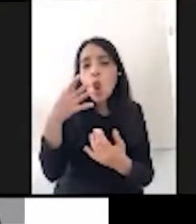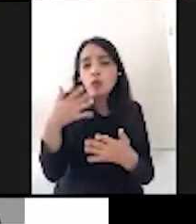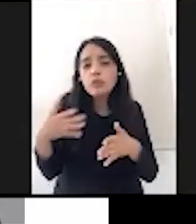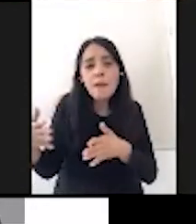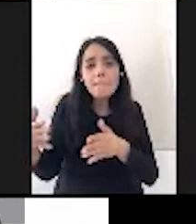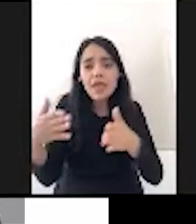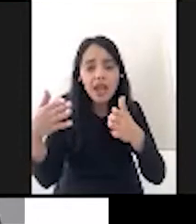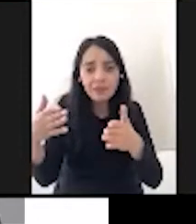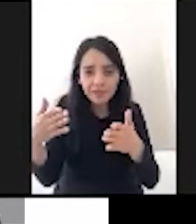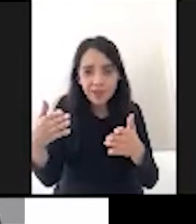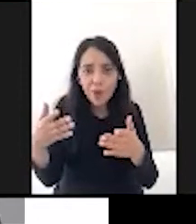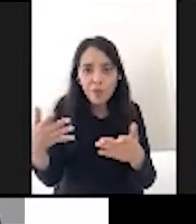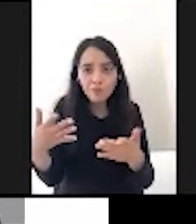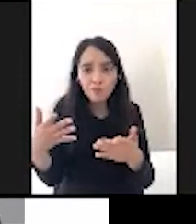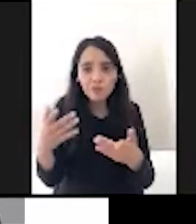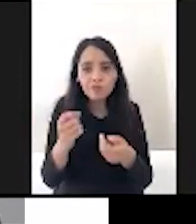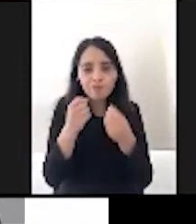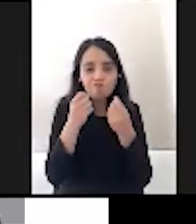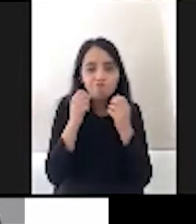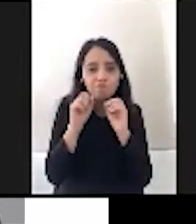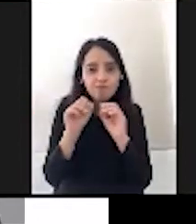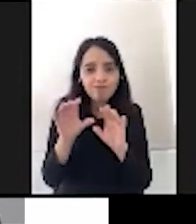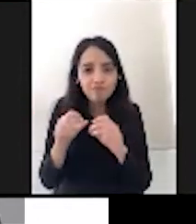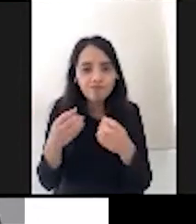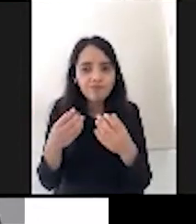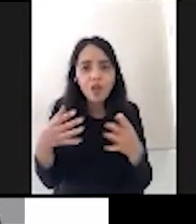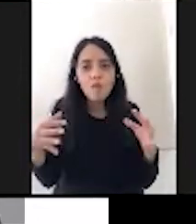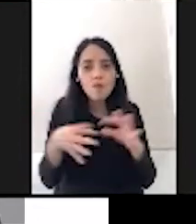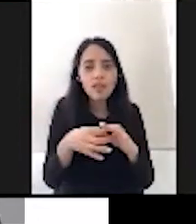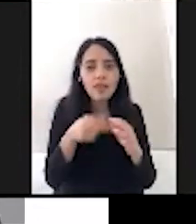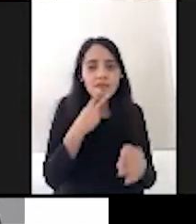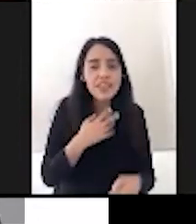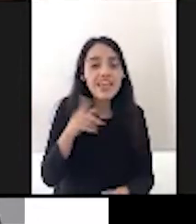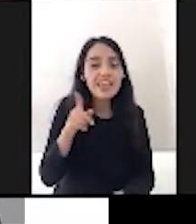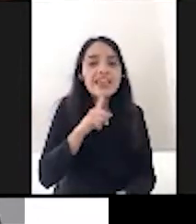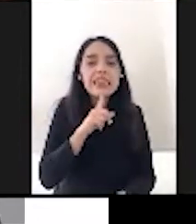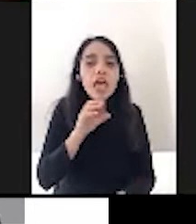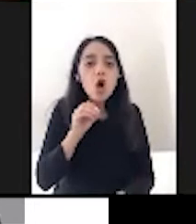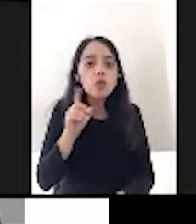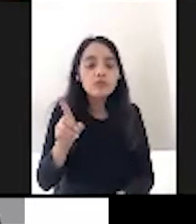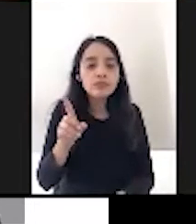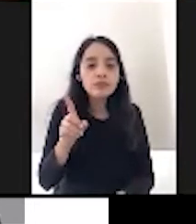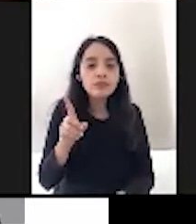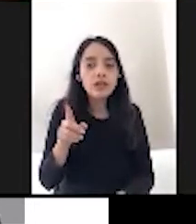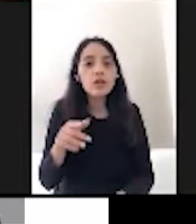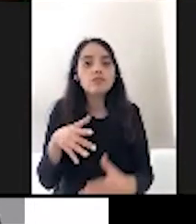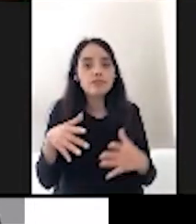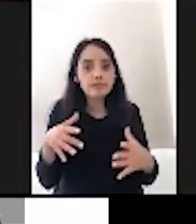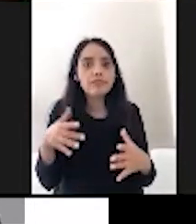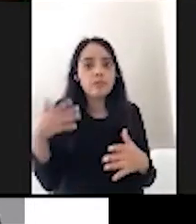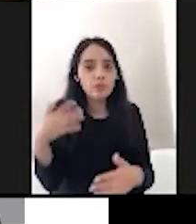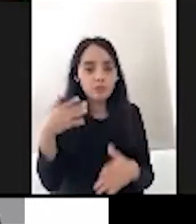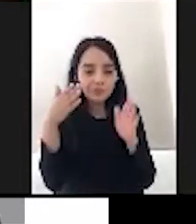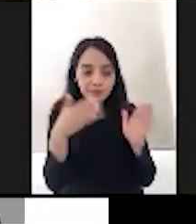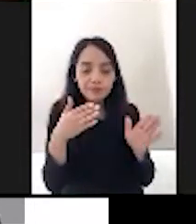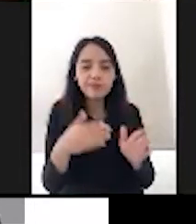de la transferencia del aprendizaje hacia la vida real, porque él es terapeuta ocupacional y creo que ha puesto harto hincapié en eso, y